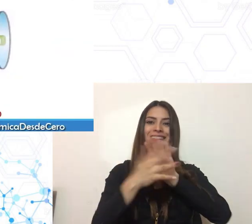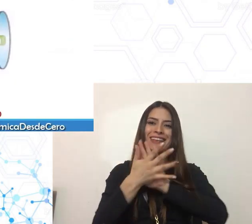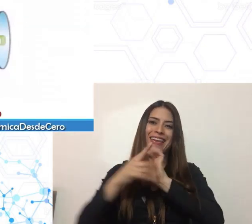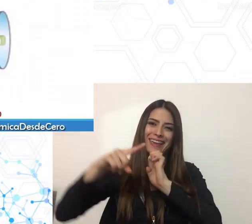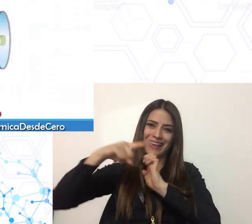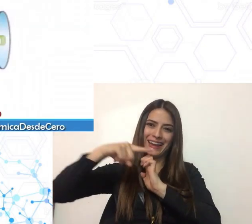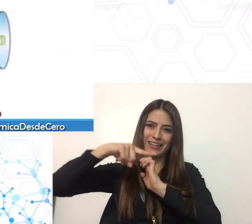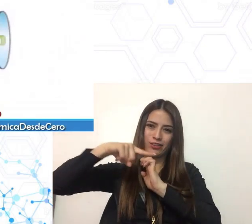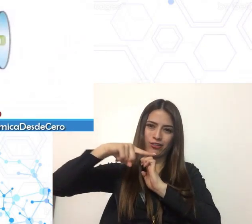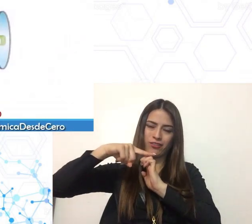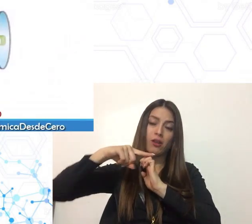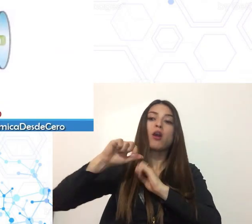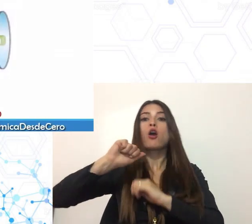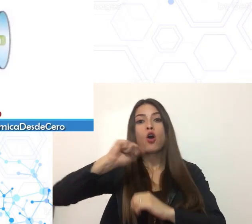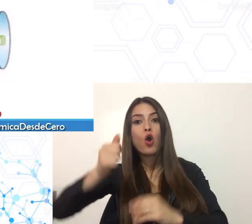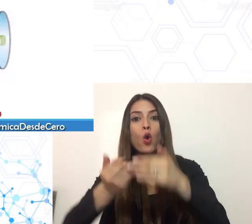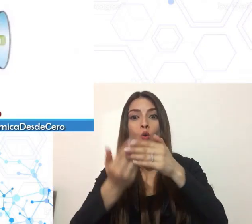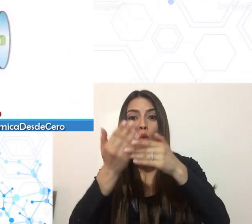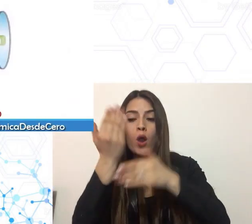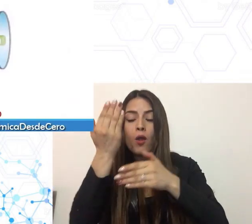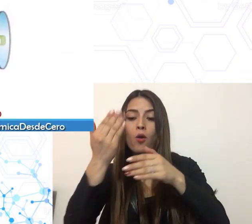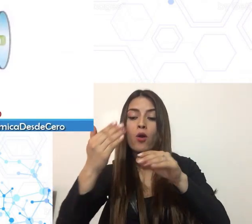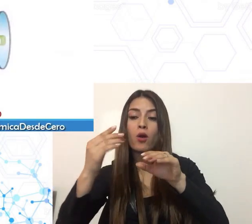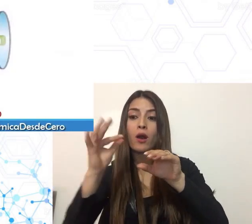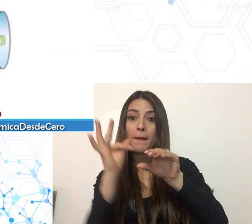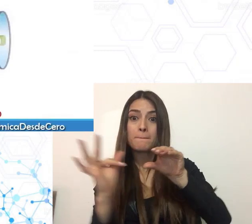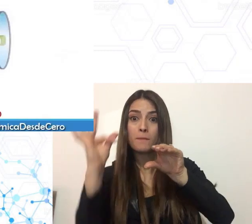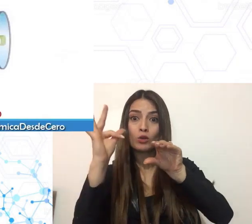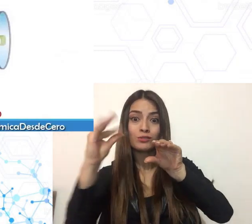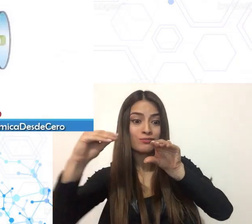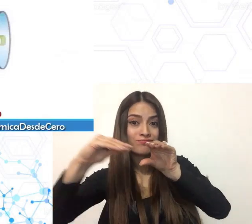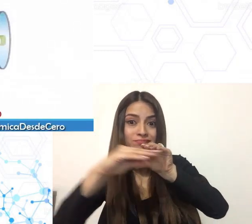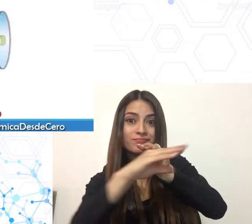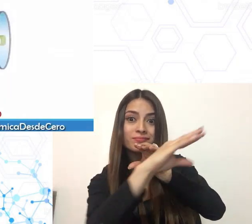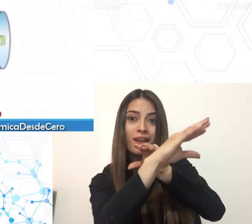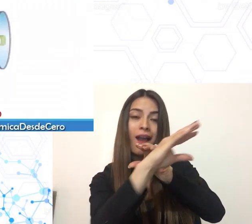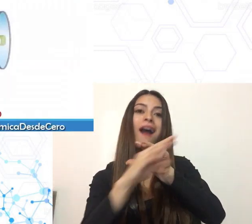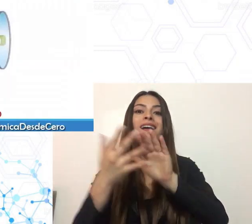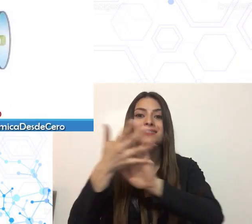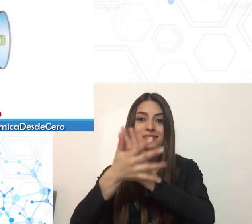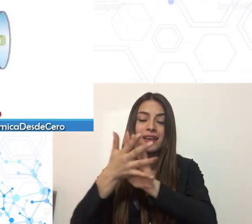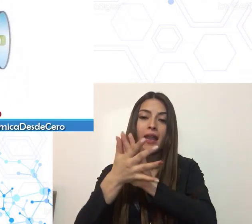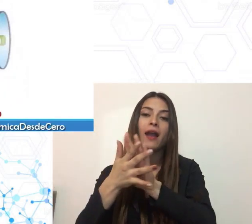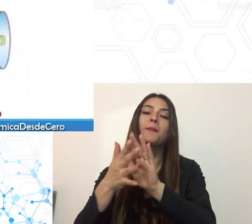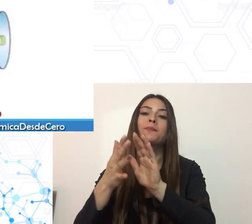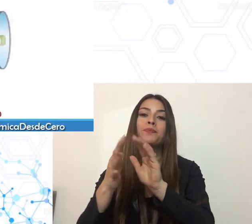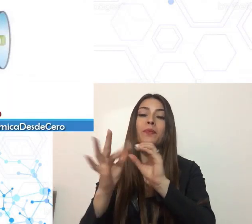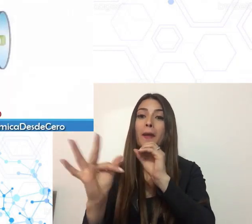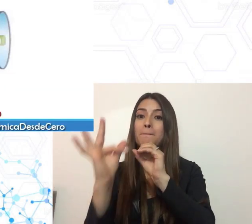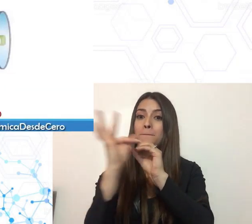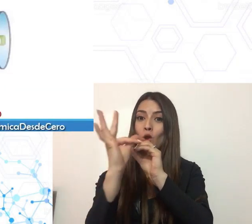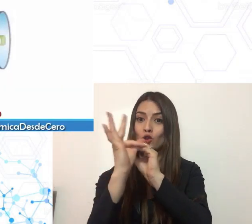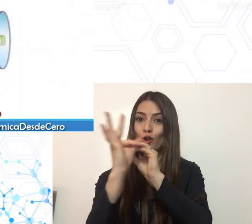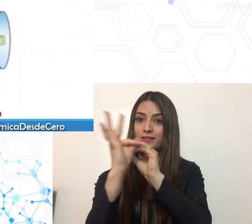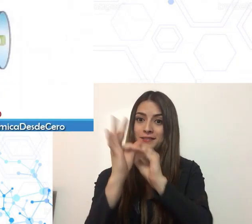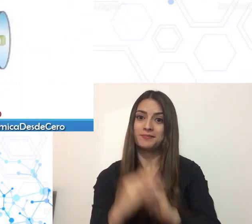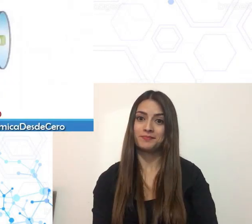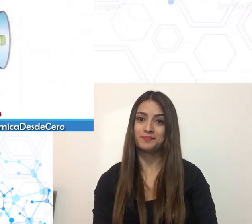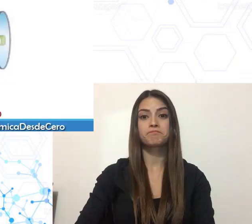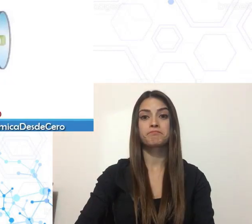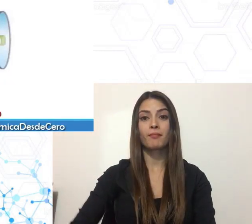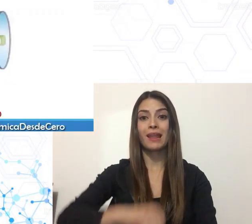empezaron a llamar desde ese entonces los protones. Bien, entonces después de este